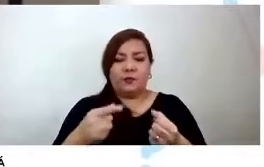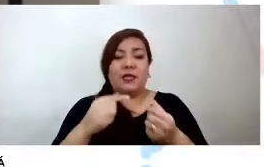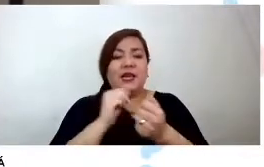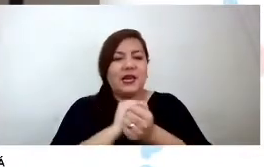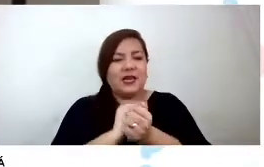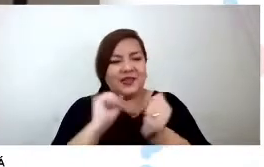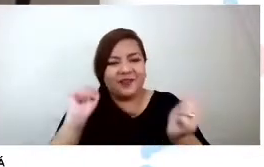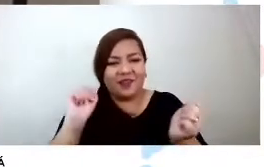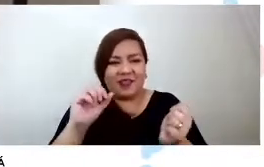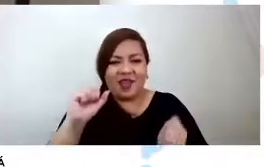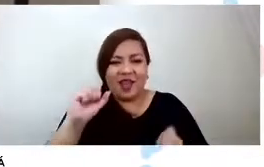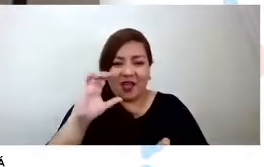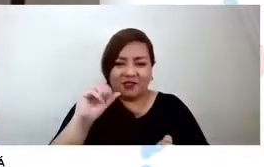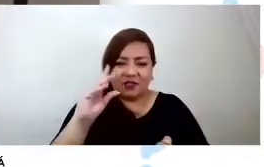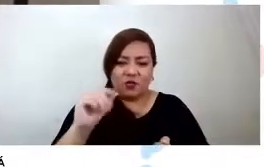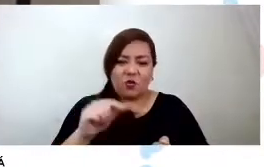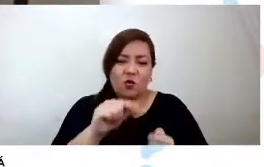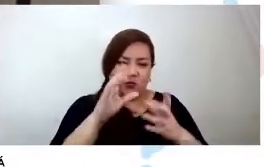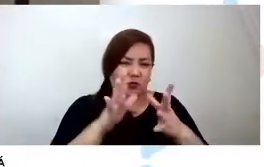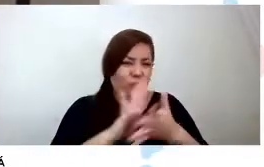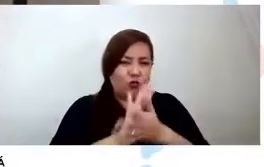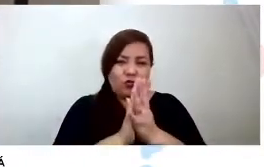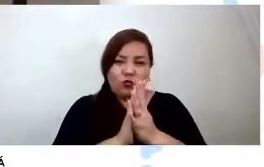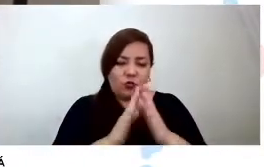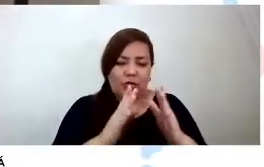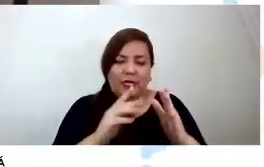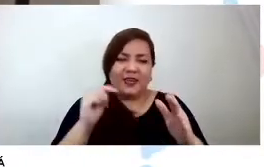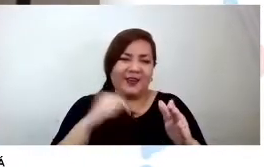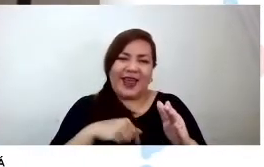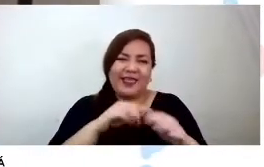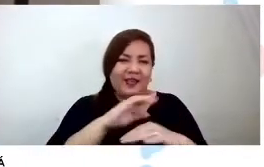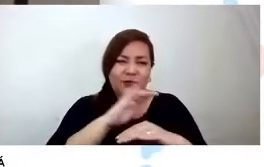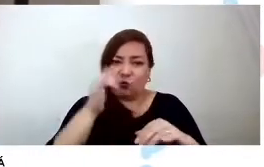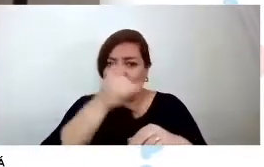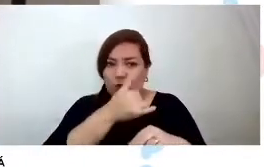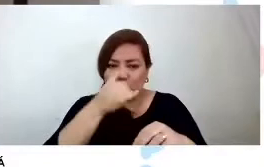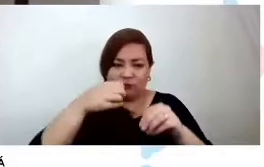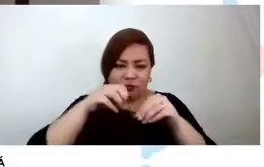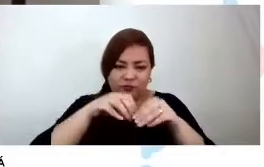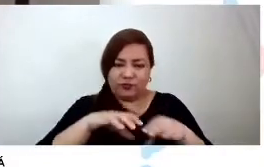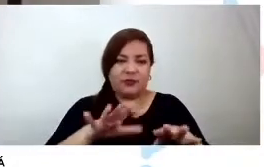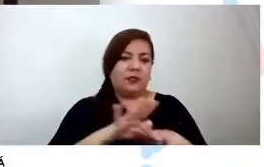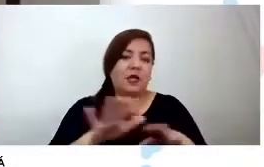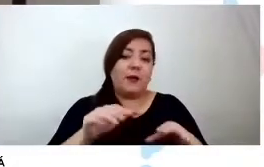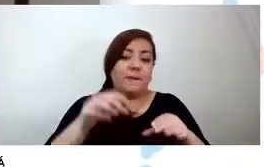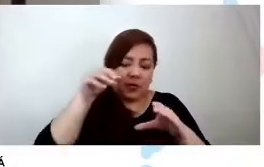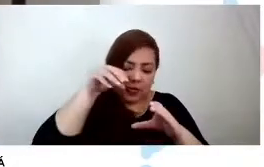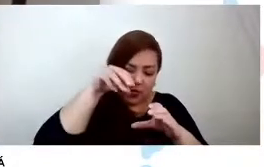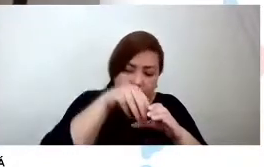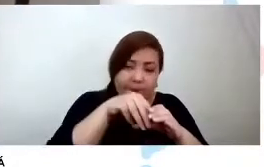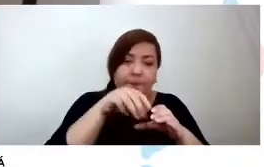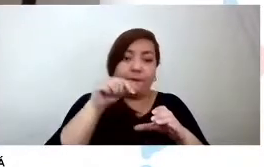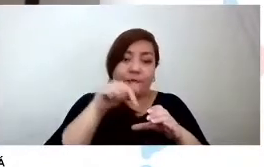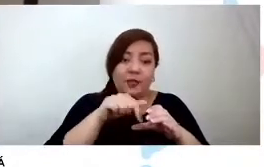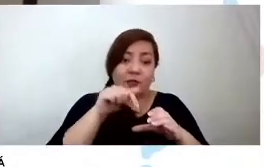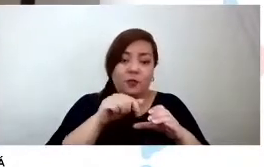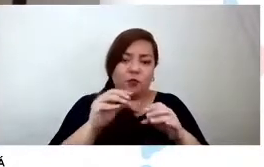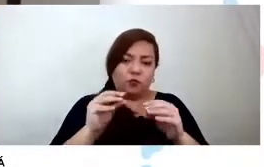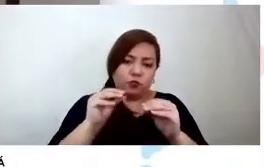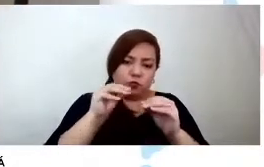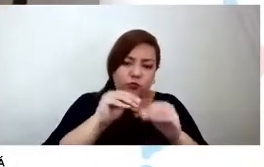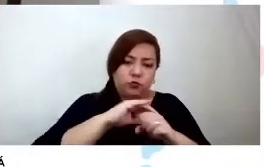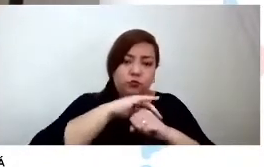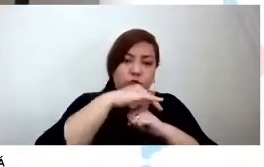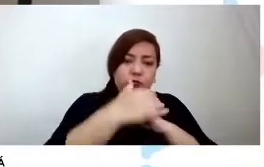usa espuma inerte, con la intención de que los materiales en los cuales se resguardan estos